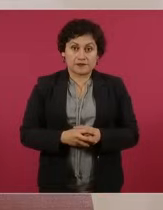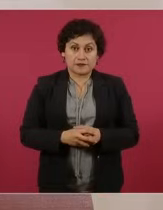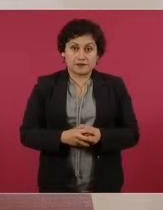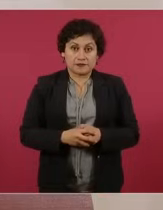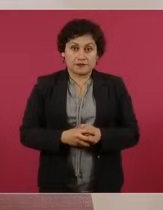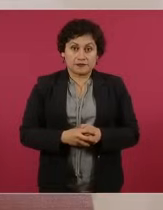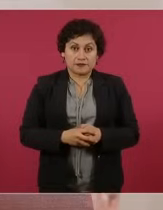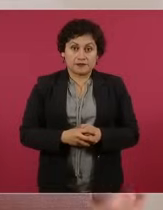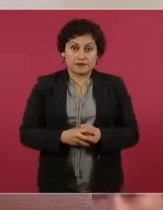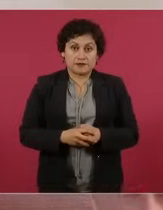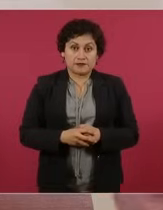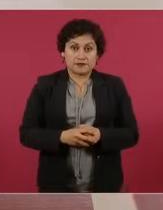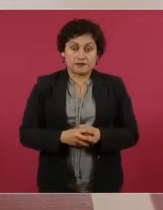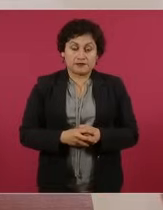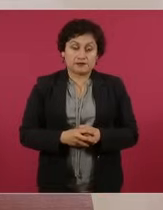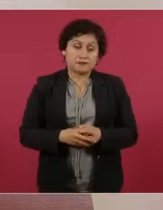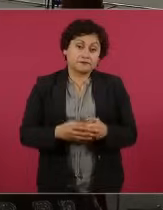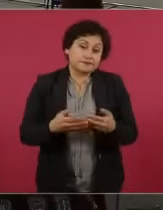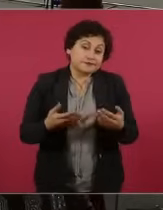Pero